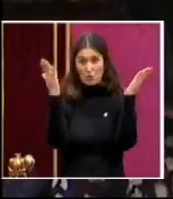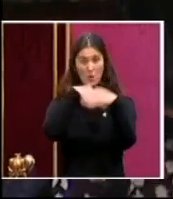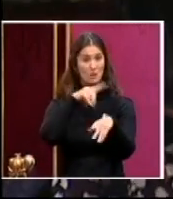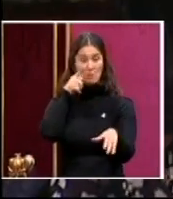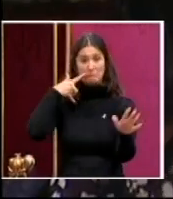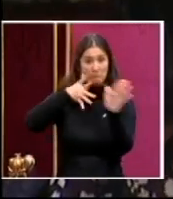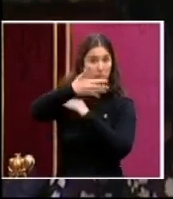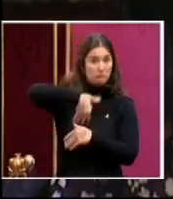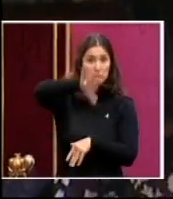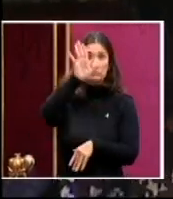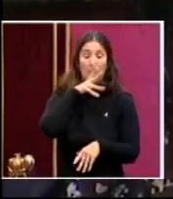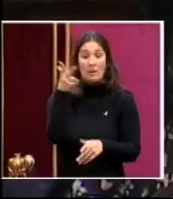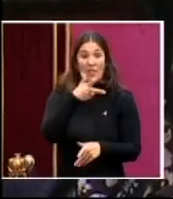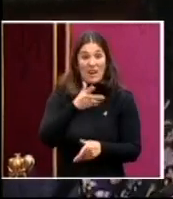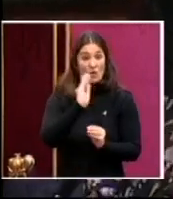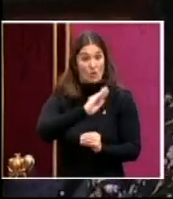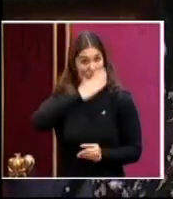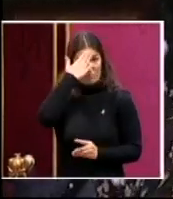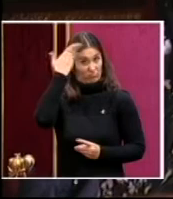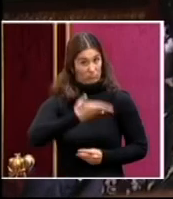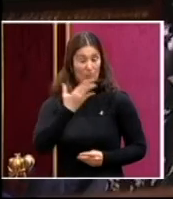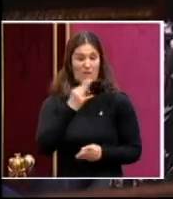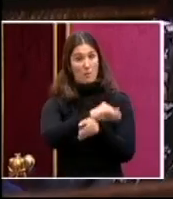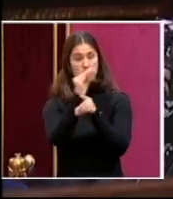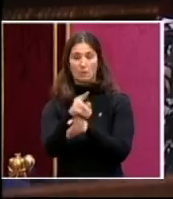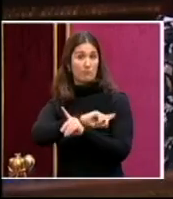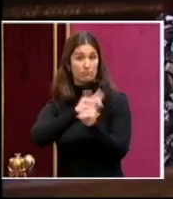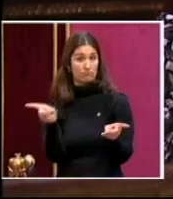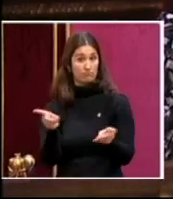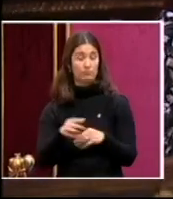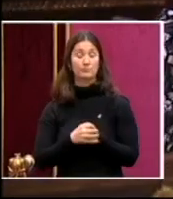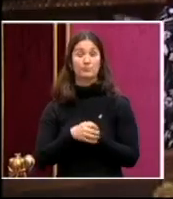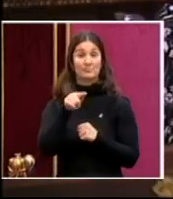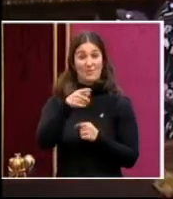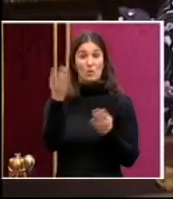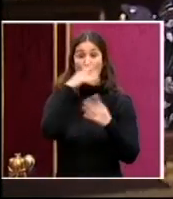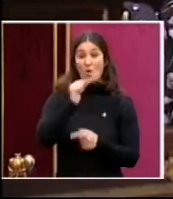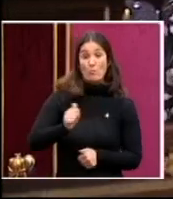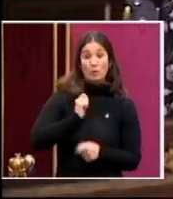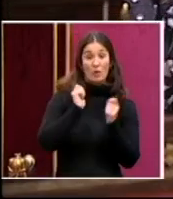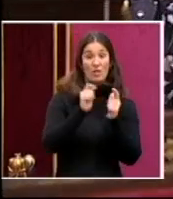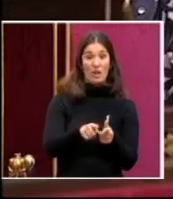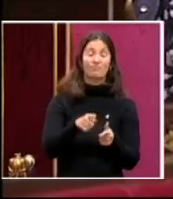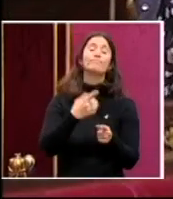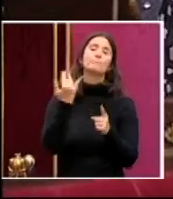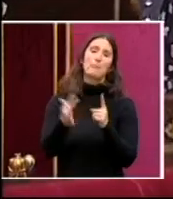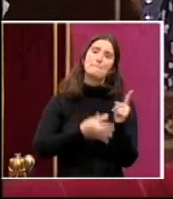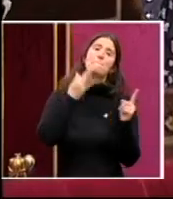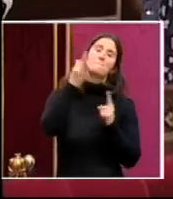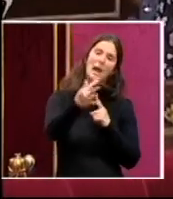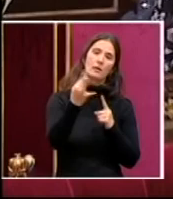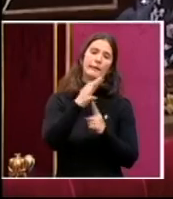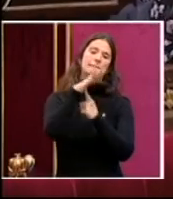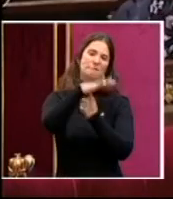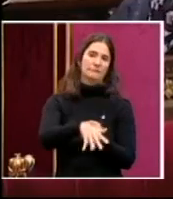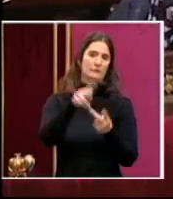perpetúan, vulnerándose derechos fundamentales que debieran protegerse. Esta falta de oportunidades se ve agravada por un trato